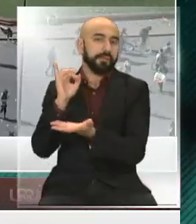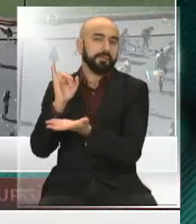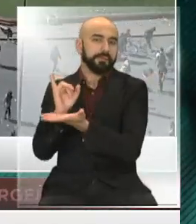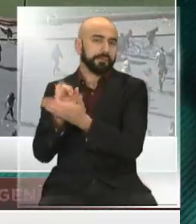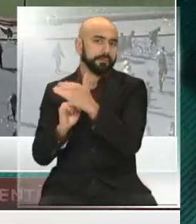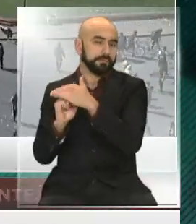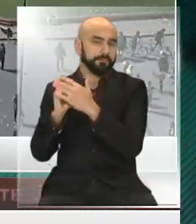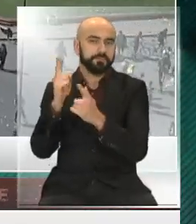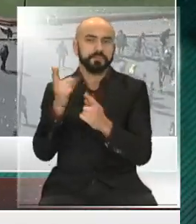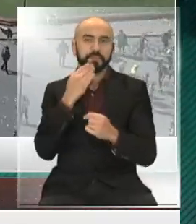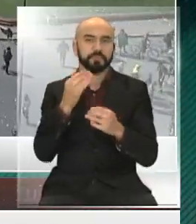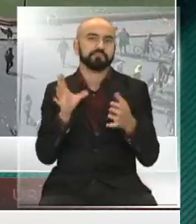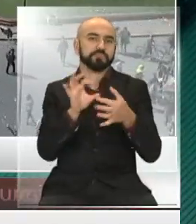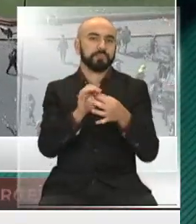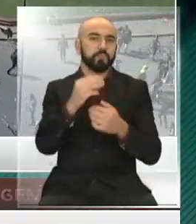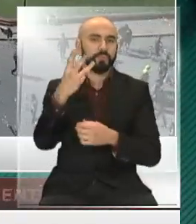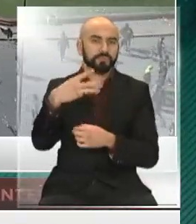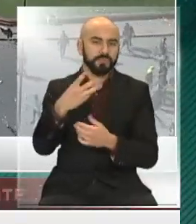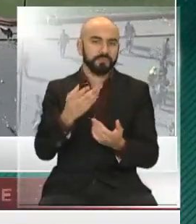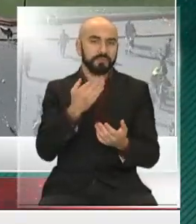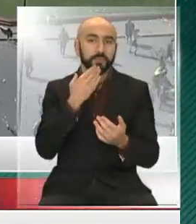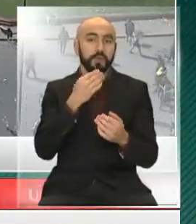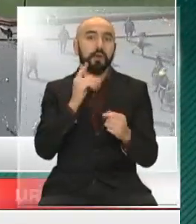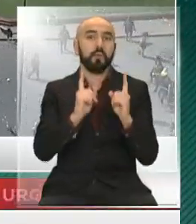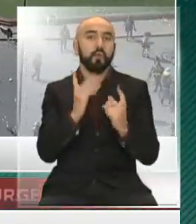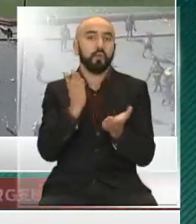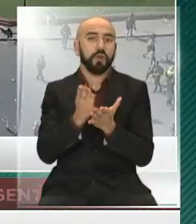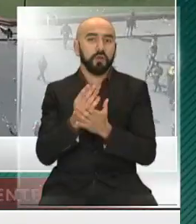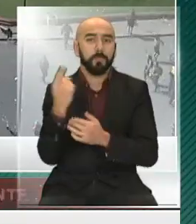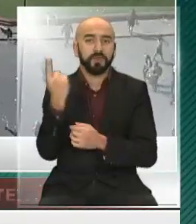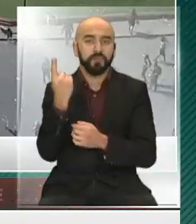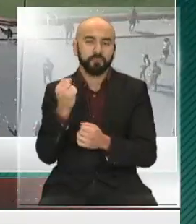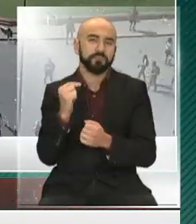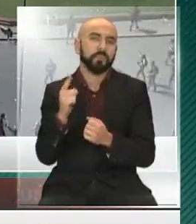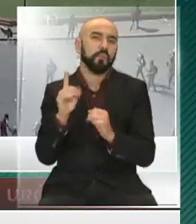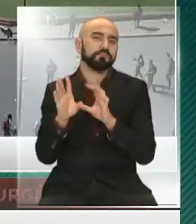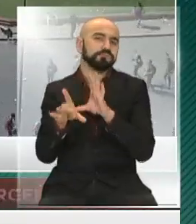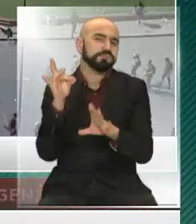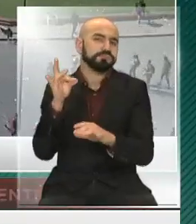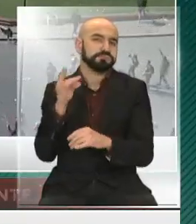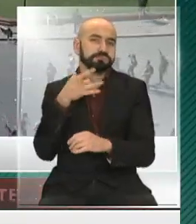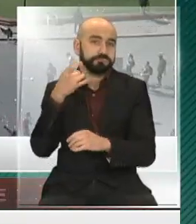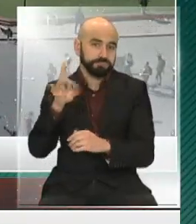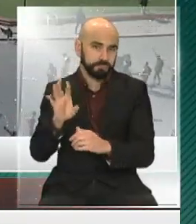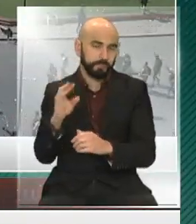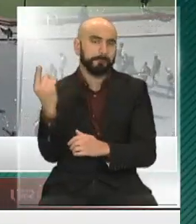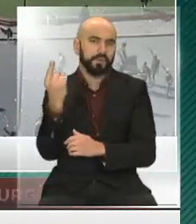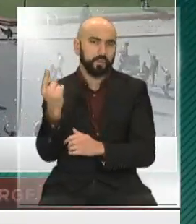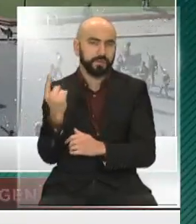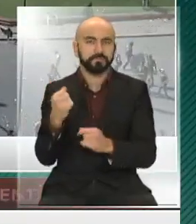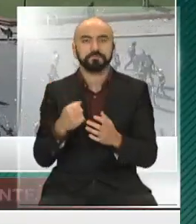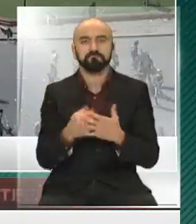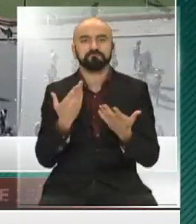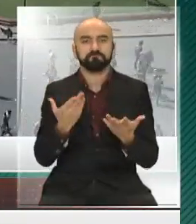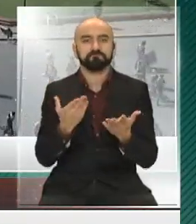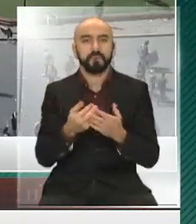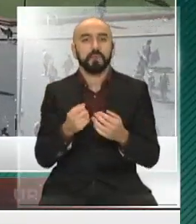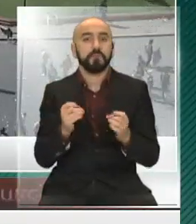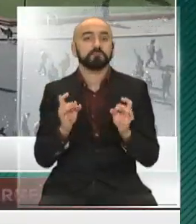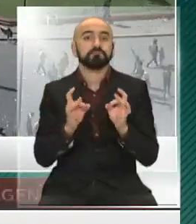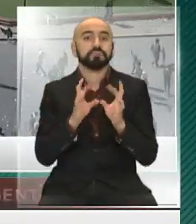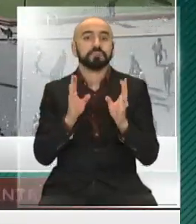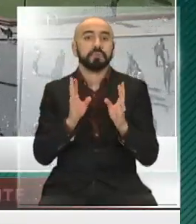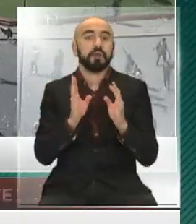los colegios particulares tienen la posibilidad de tomar sus propias determinaciones por lo tanto si es que se